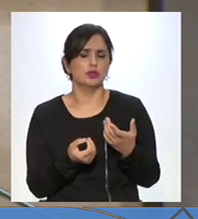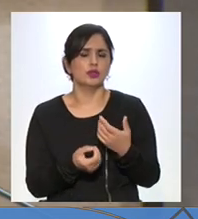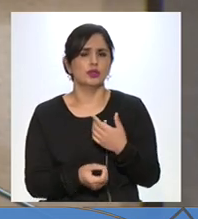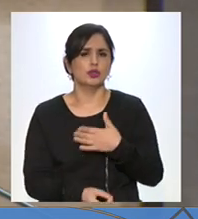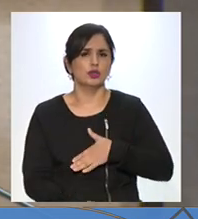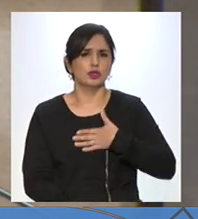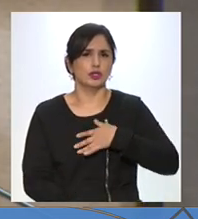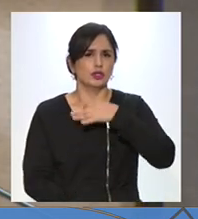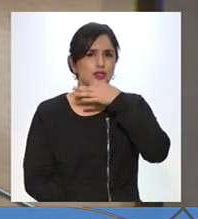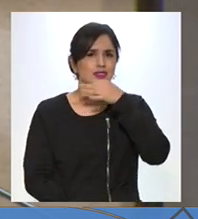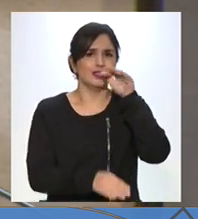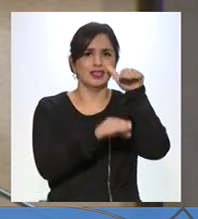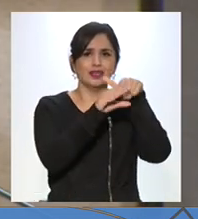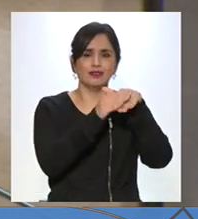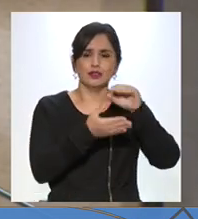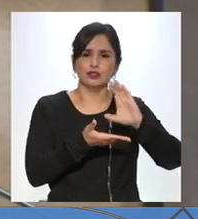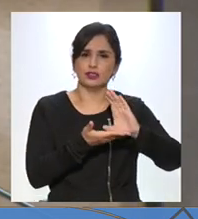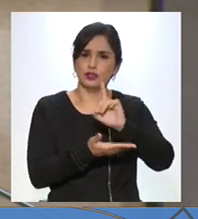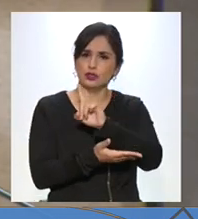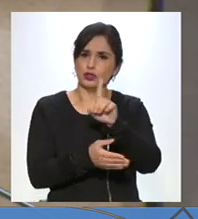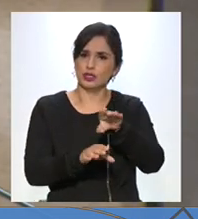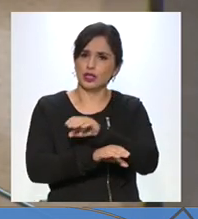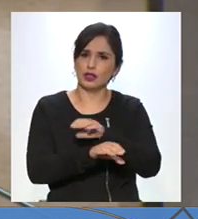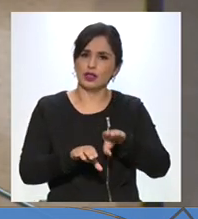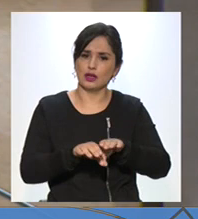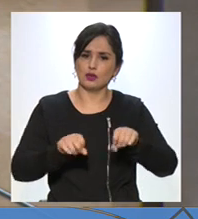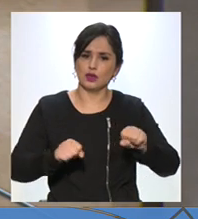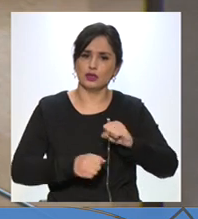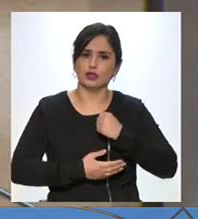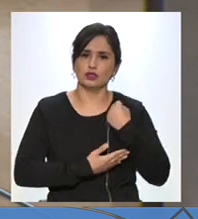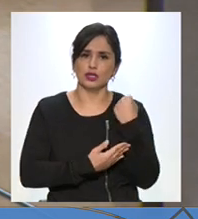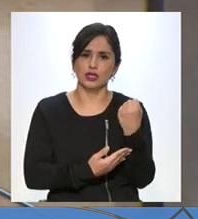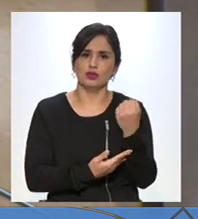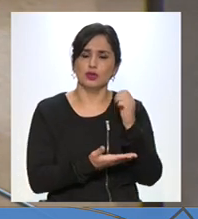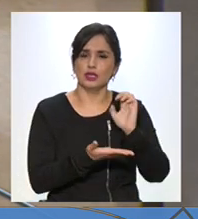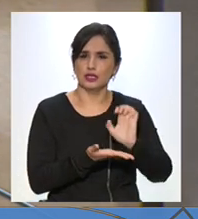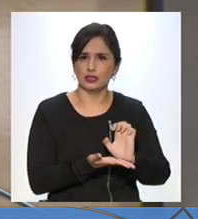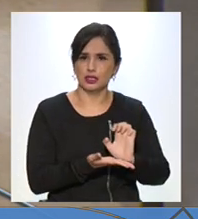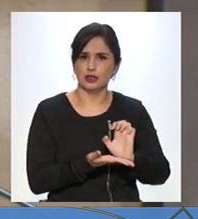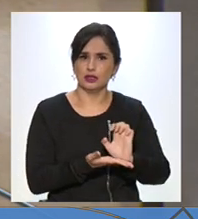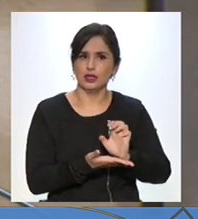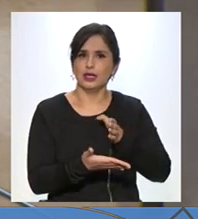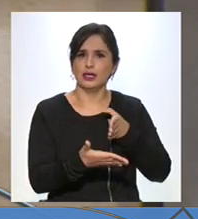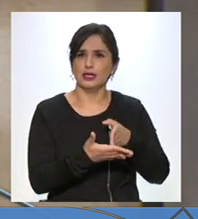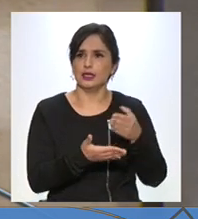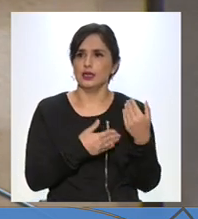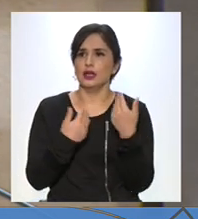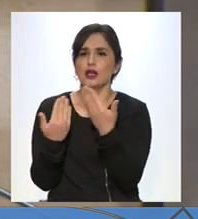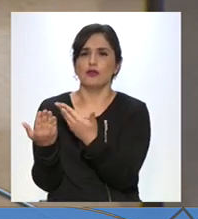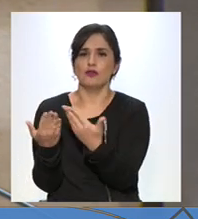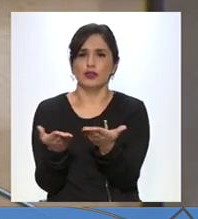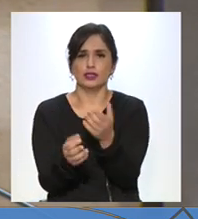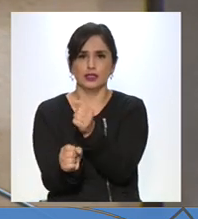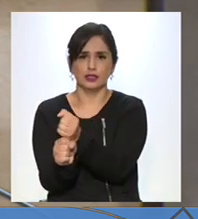que el Banco Central no comparte la tesis de que son las ayudas estatales las que limitan la oferta de trabajo.